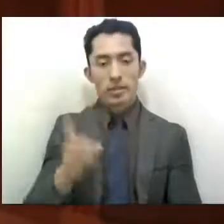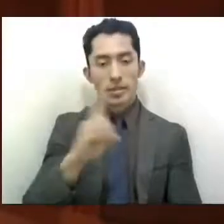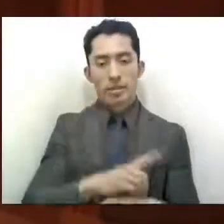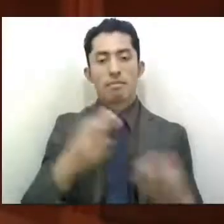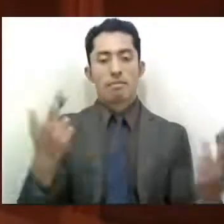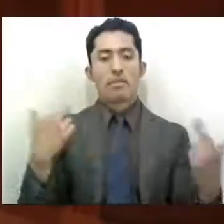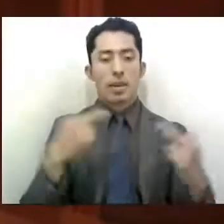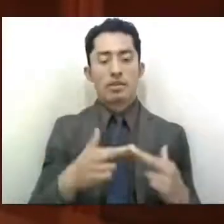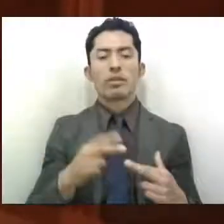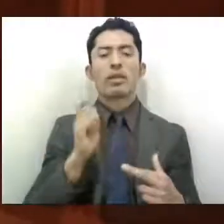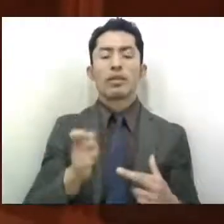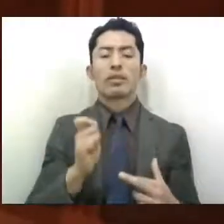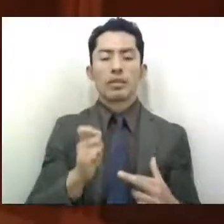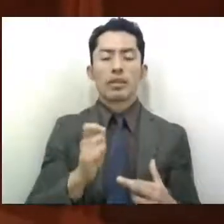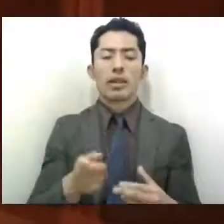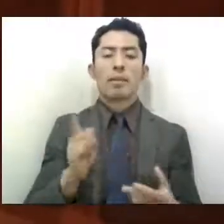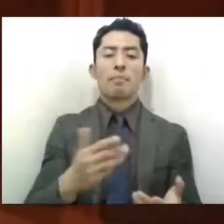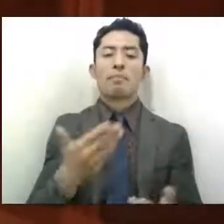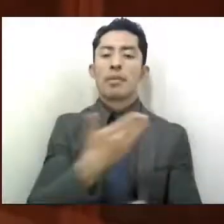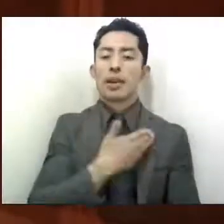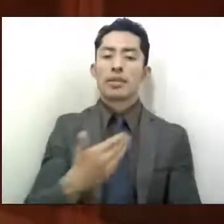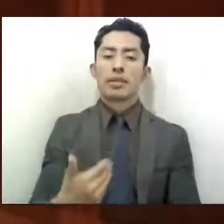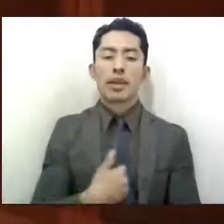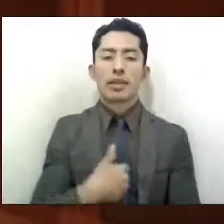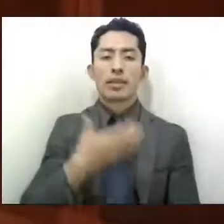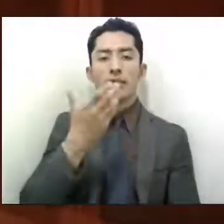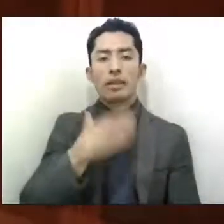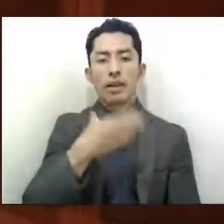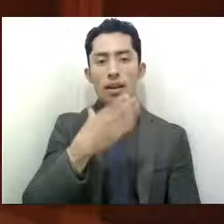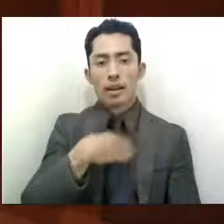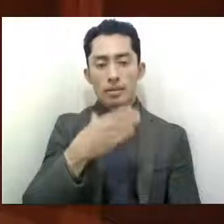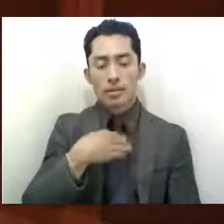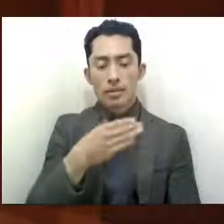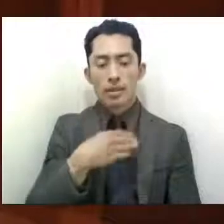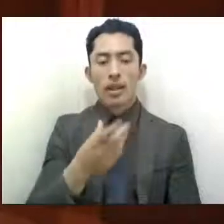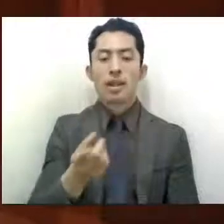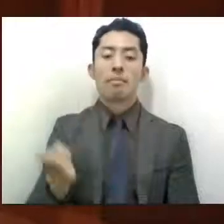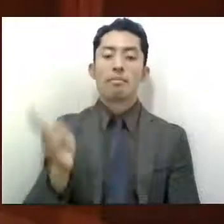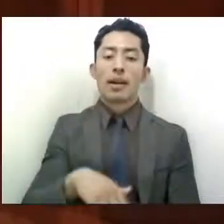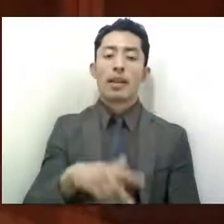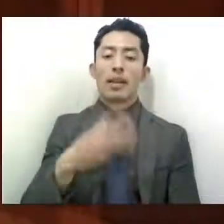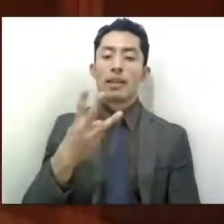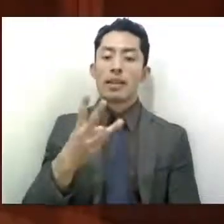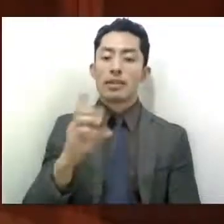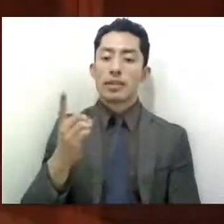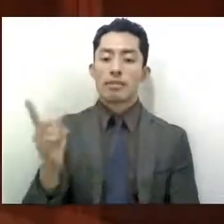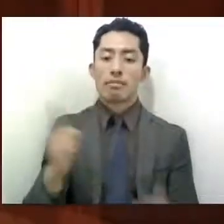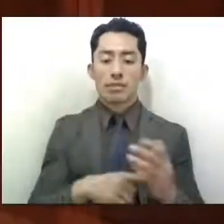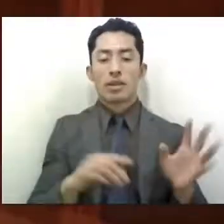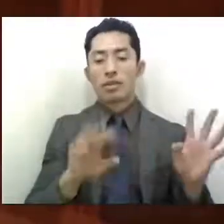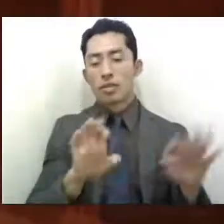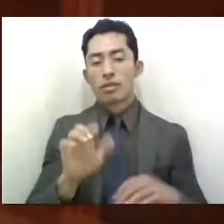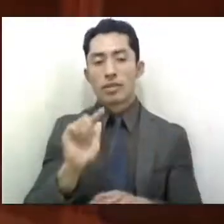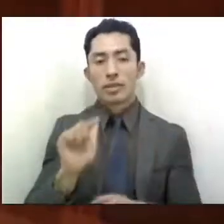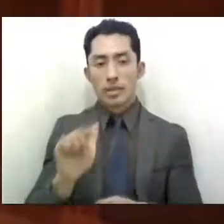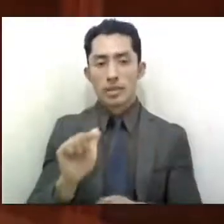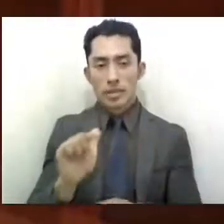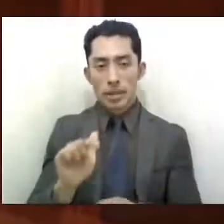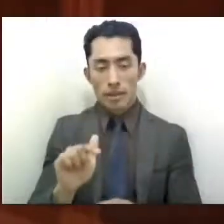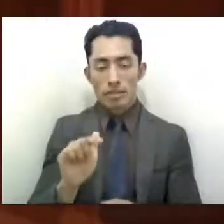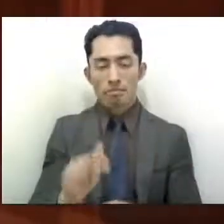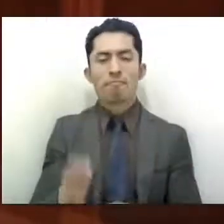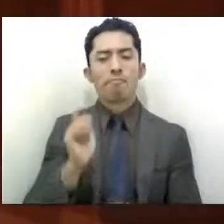el presidente Venustiano Carranza el 3 de diciembre de 1917, siendo su primera